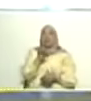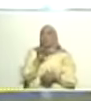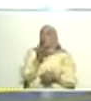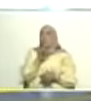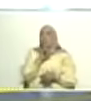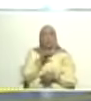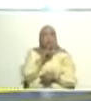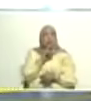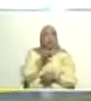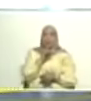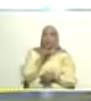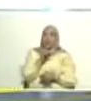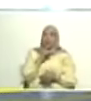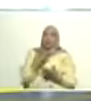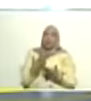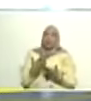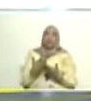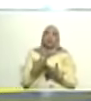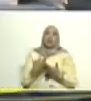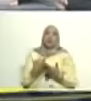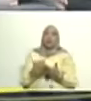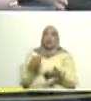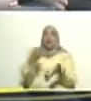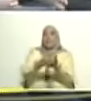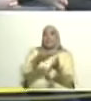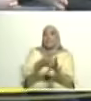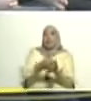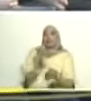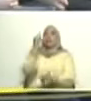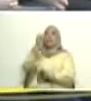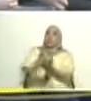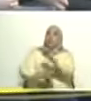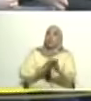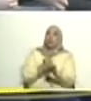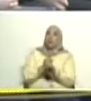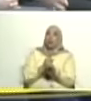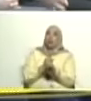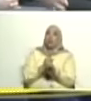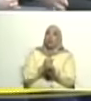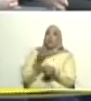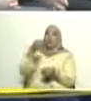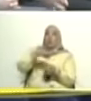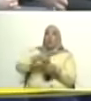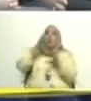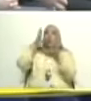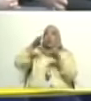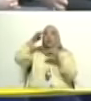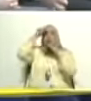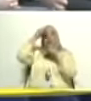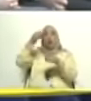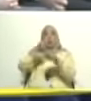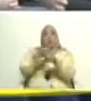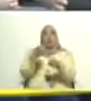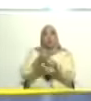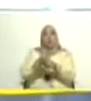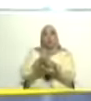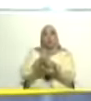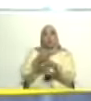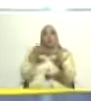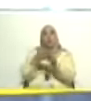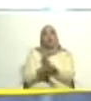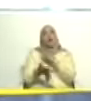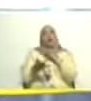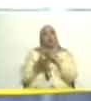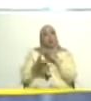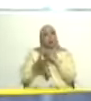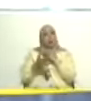dificulta muchísimo los canales de pago a nivel internacional. Así que estuvimos concentrados en el aspecto técnico,